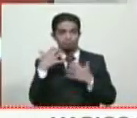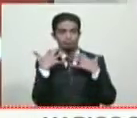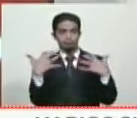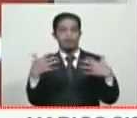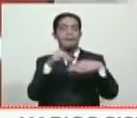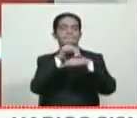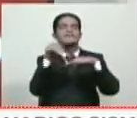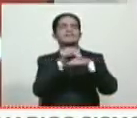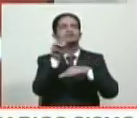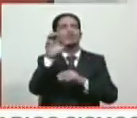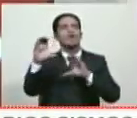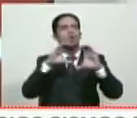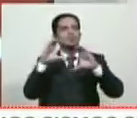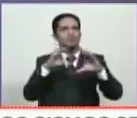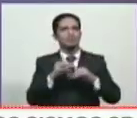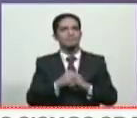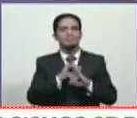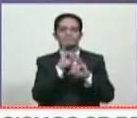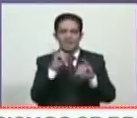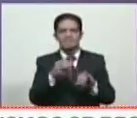Jorge Rodríguez. María, feliz tarde.